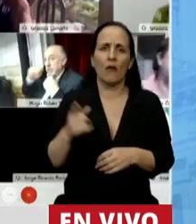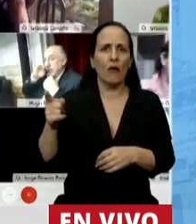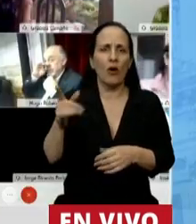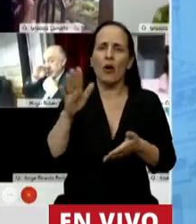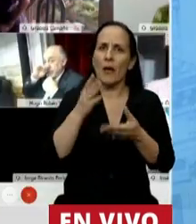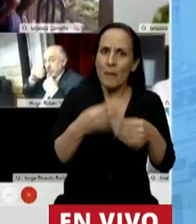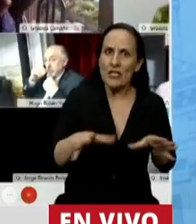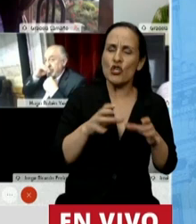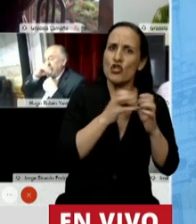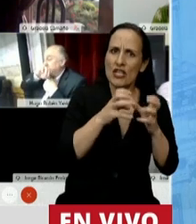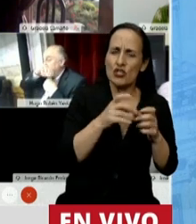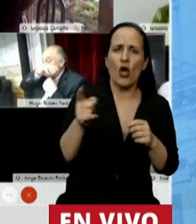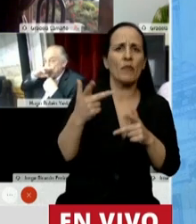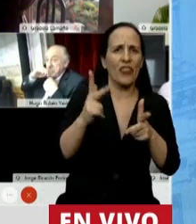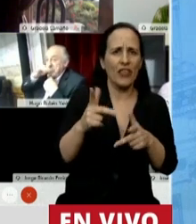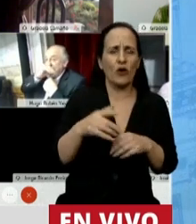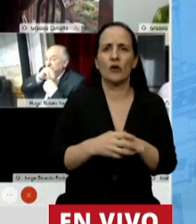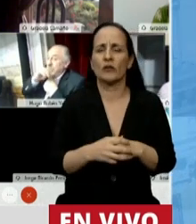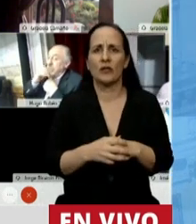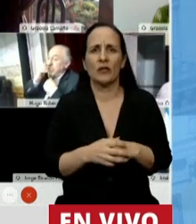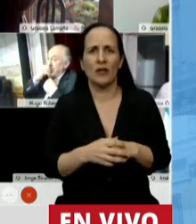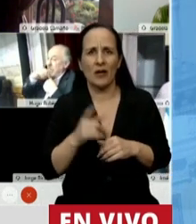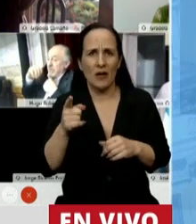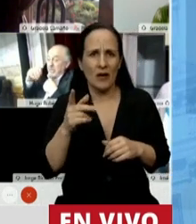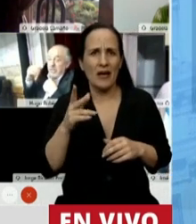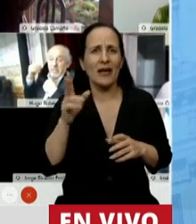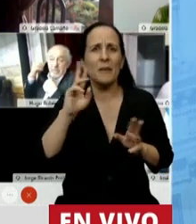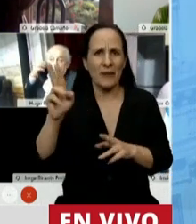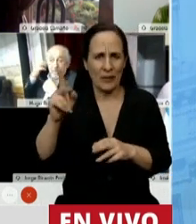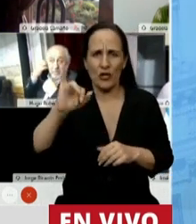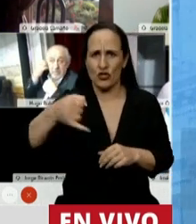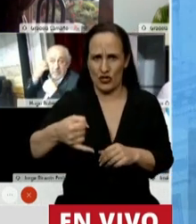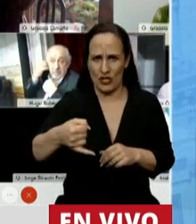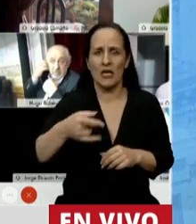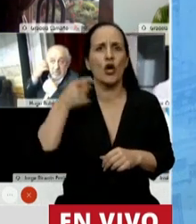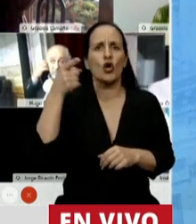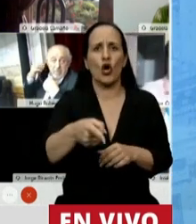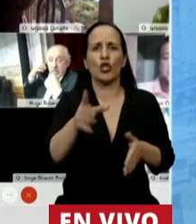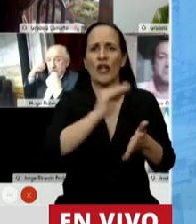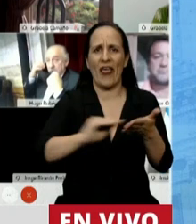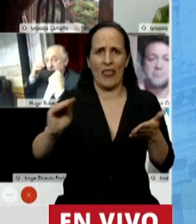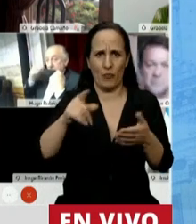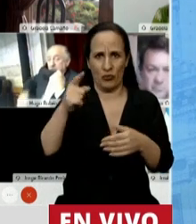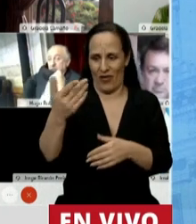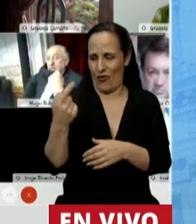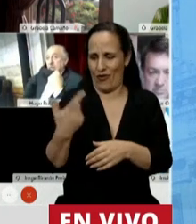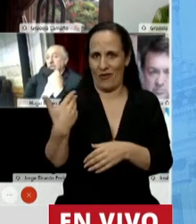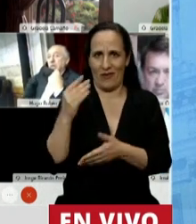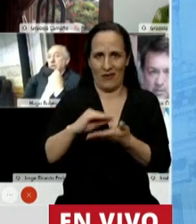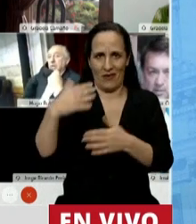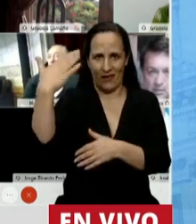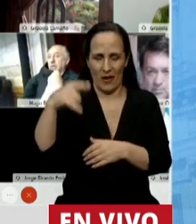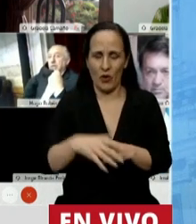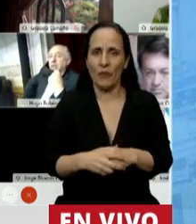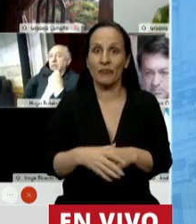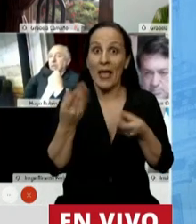principio de la sesión era que hacíamos las sesiones remotas para no tratar. Es una cuestión de privilegio contra el diputado preopinante. El discurso